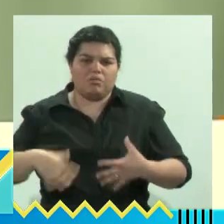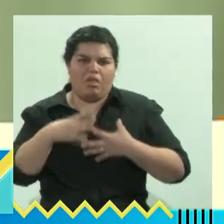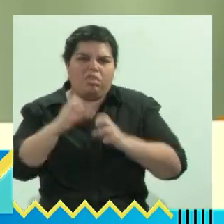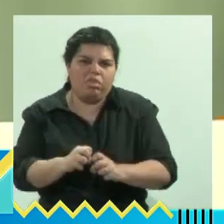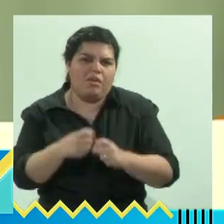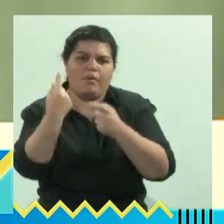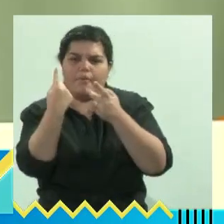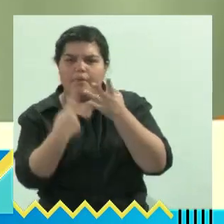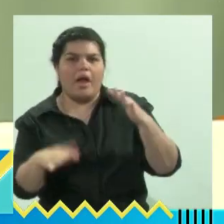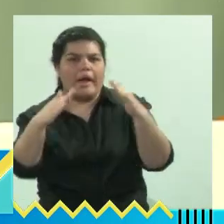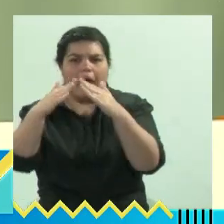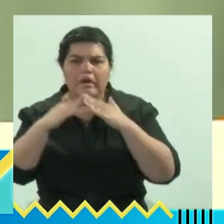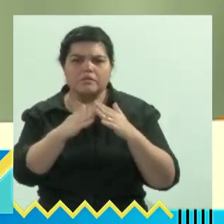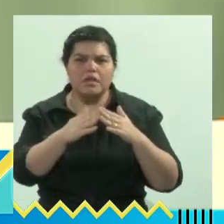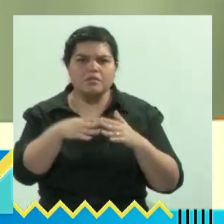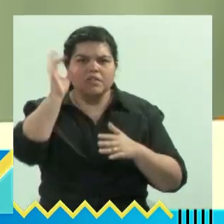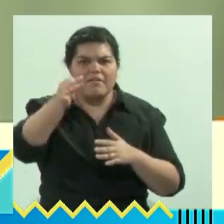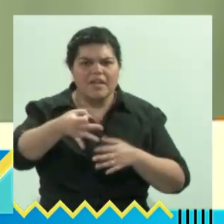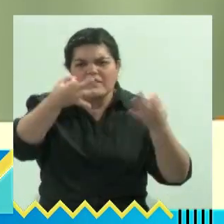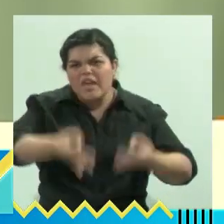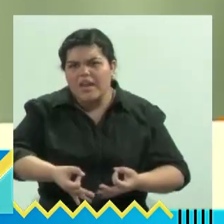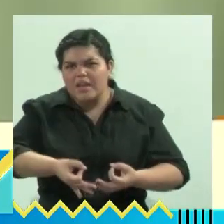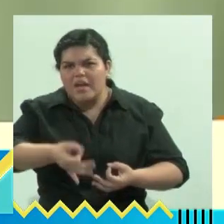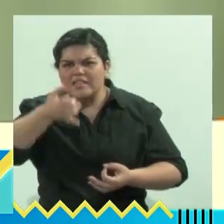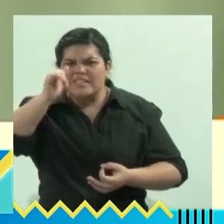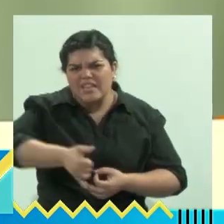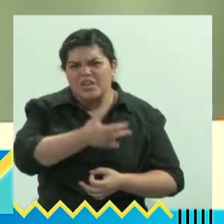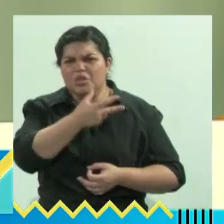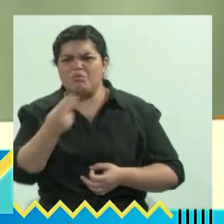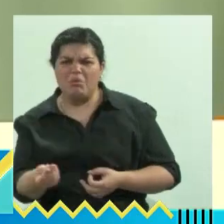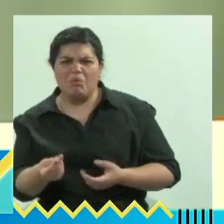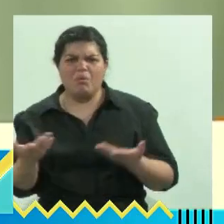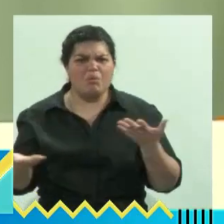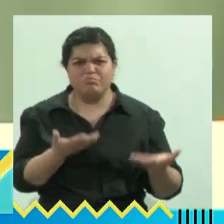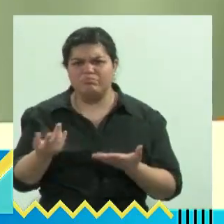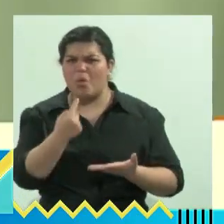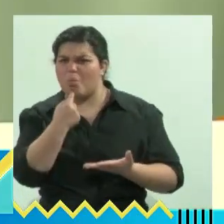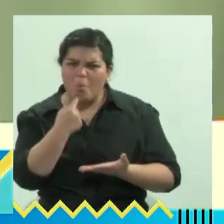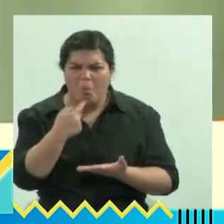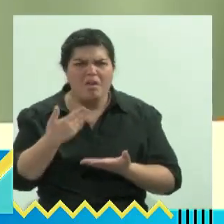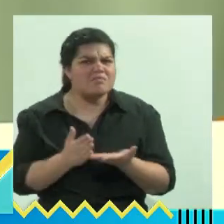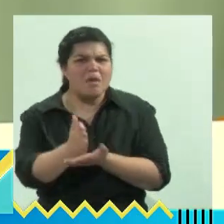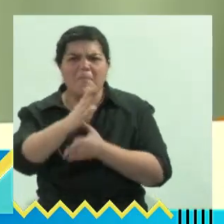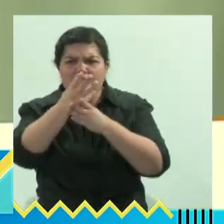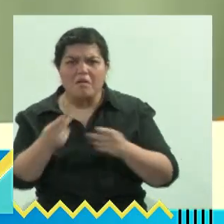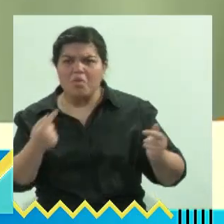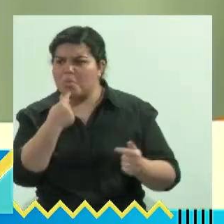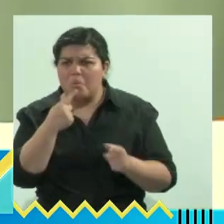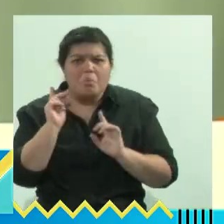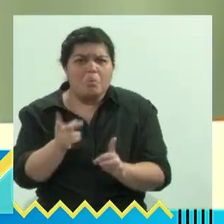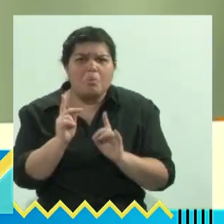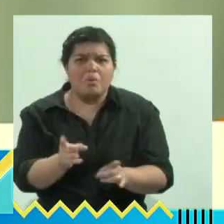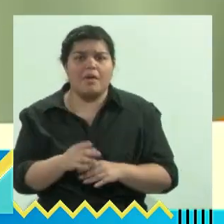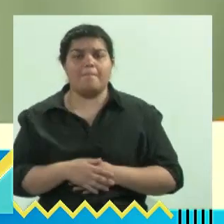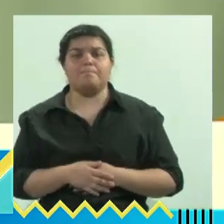no se termina de ver si hay alguien o algo. O esas películas asustan mucho más que películas, por ejemplo, de extraterrestres